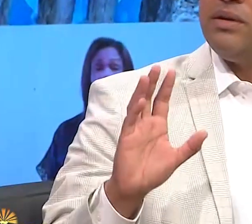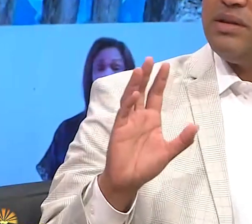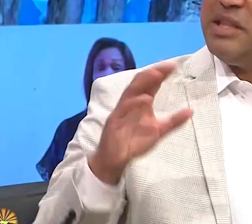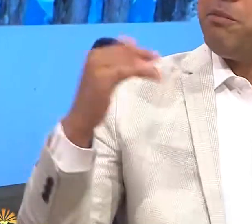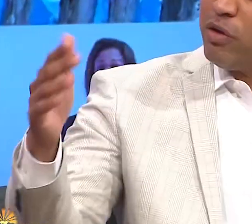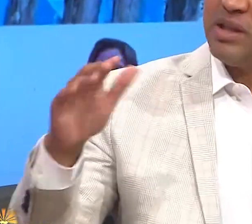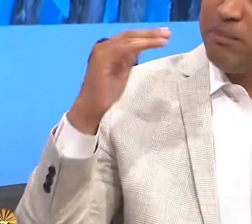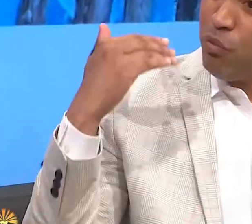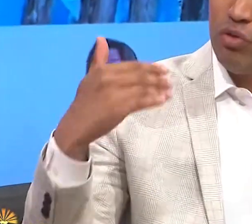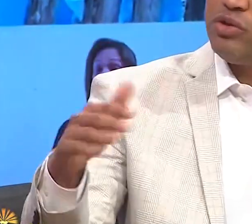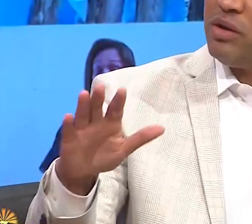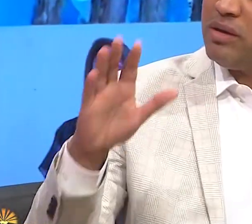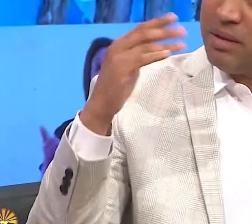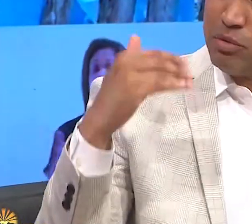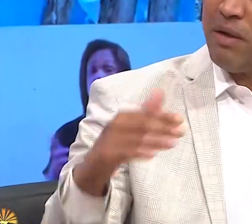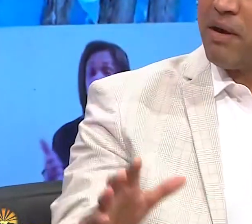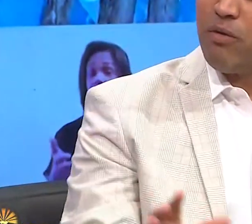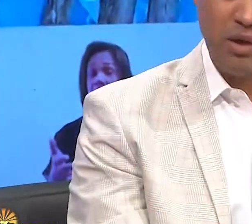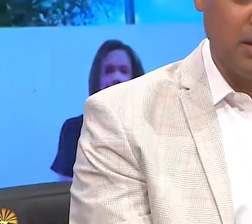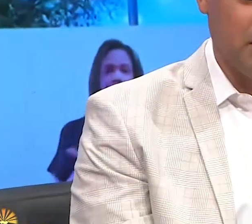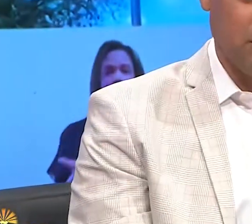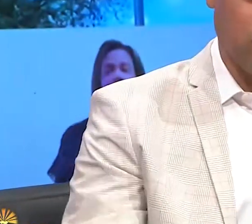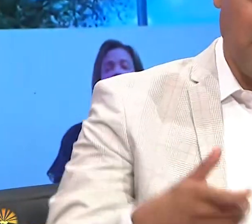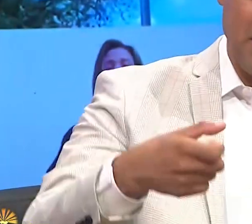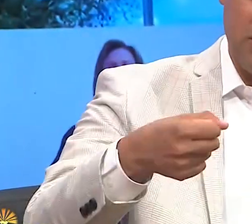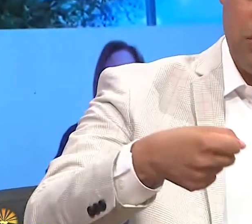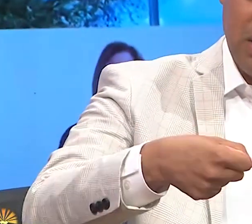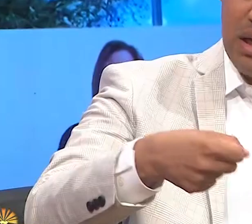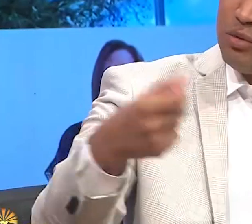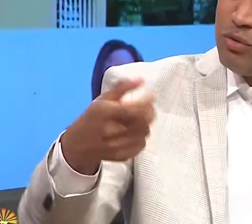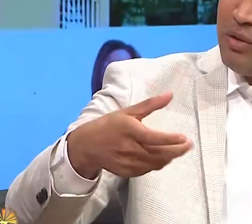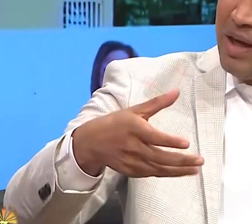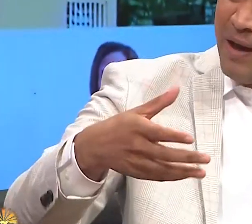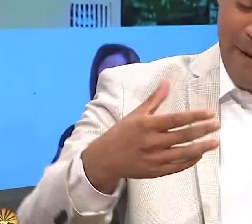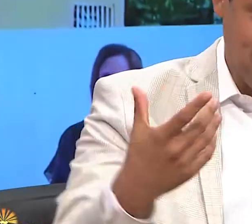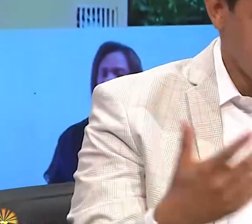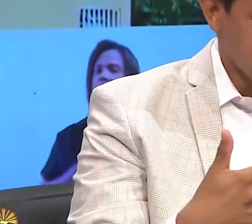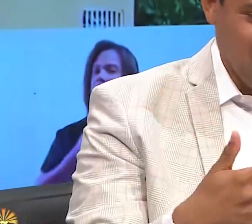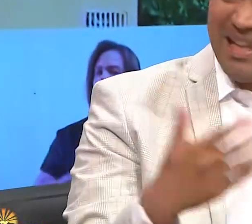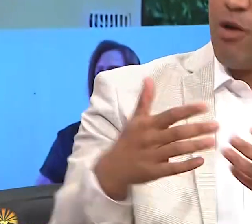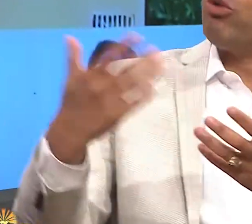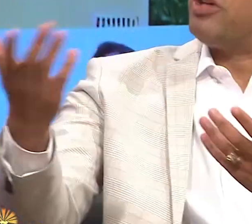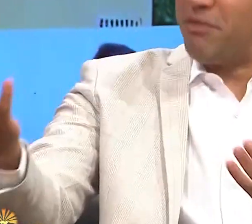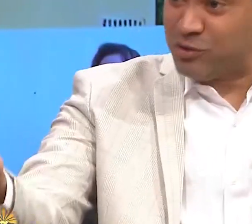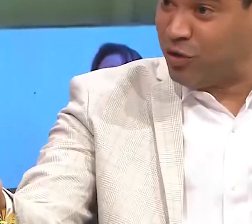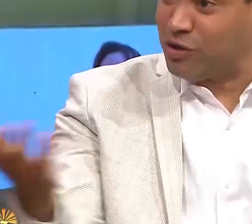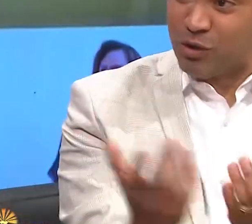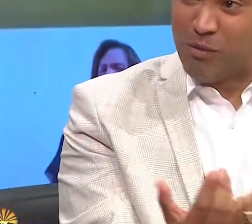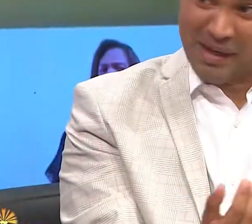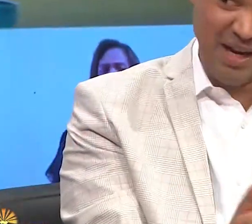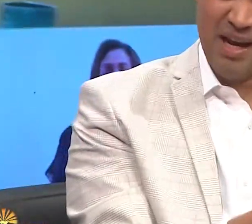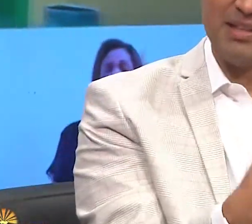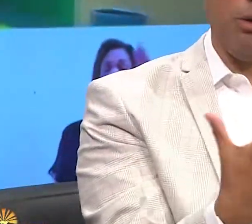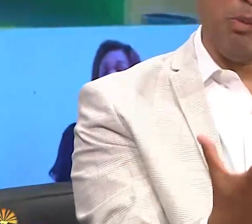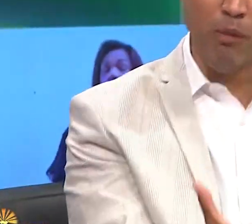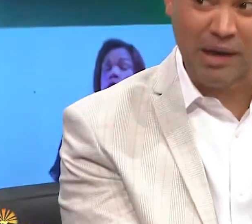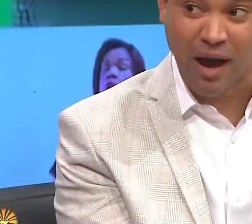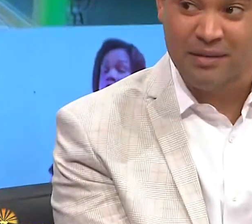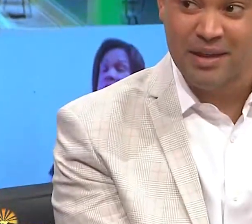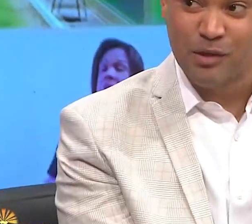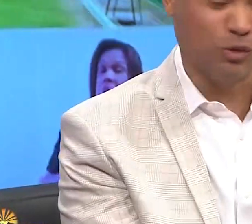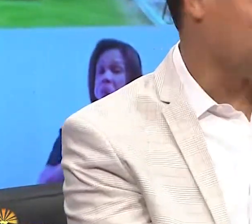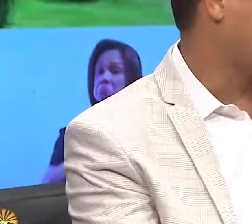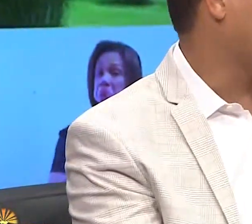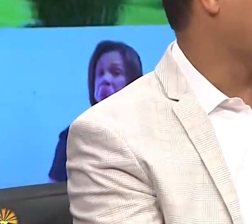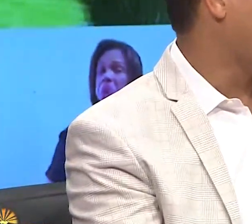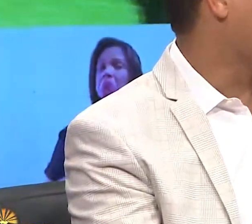gobierno dispone de mucha vacuna. Tú sabes que eso del asunto de la conservación, eso lo maneja en salud pública.